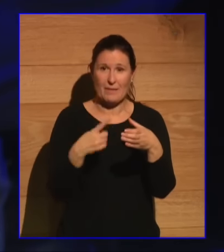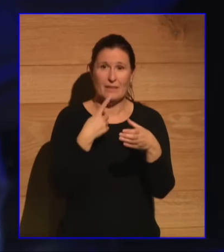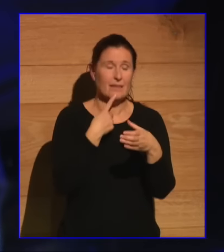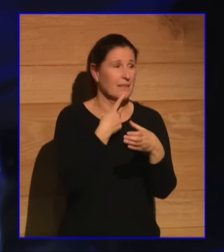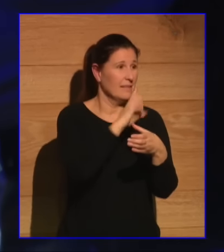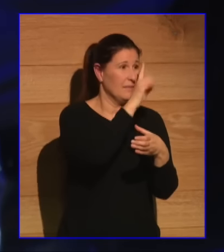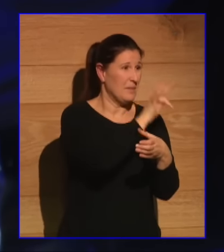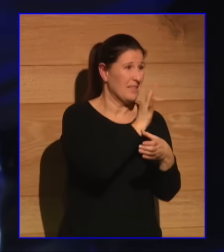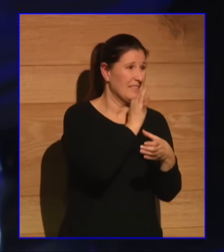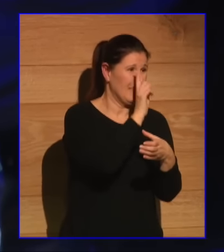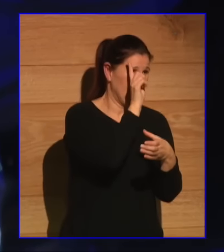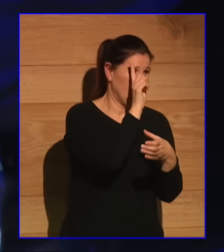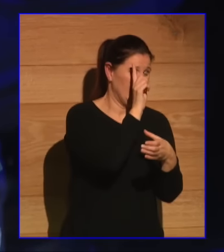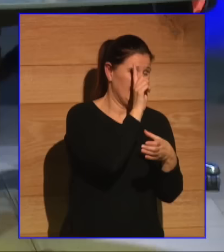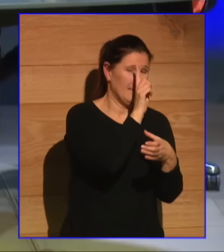primera película, vamos, ¿eh?